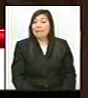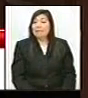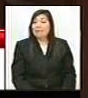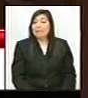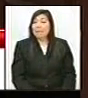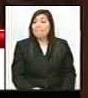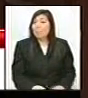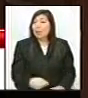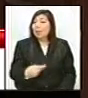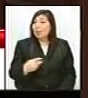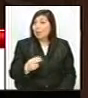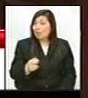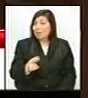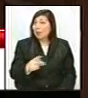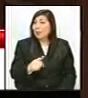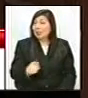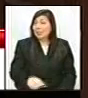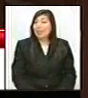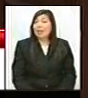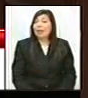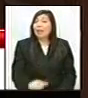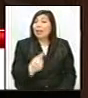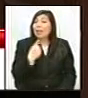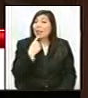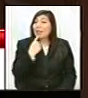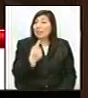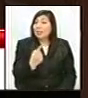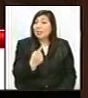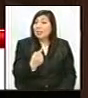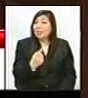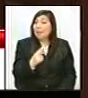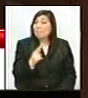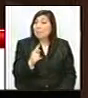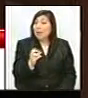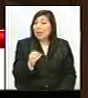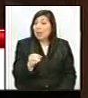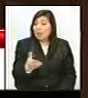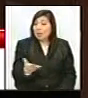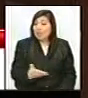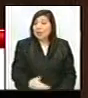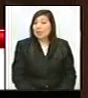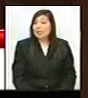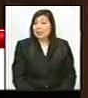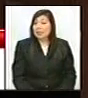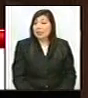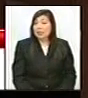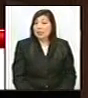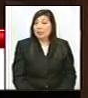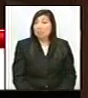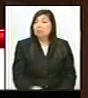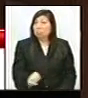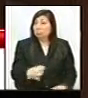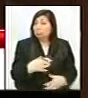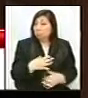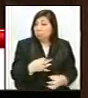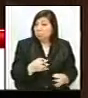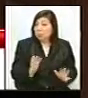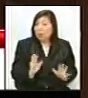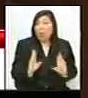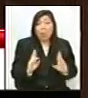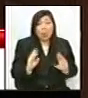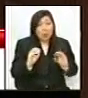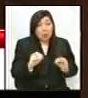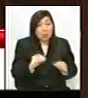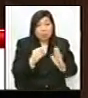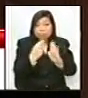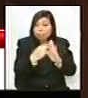Que el doctor Inostro Zapariachi le dice: Verónica querrá el puesto. Bueno, ¿está interesada? Ojalá cumpla